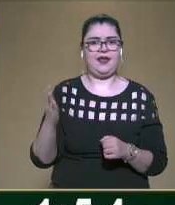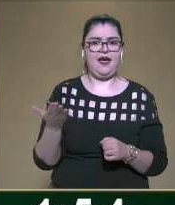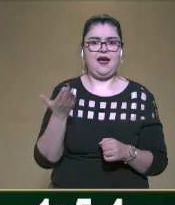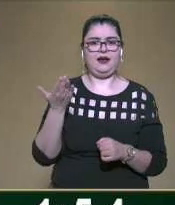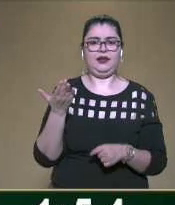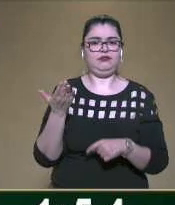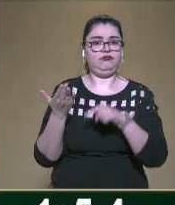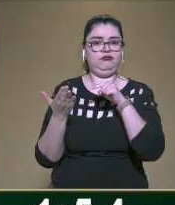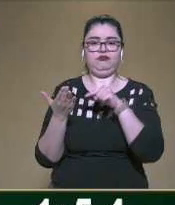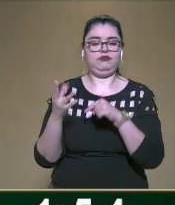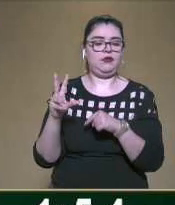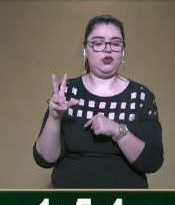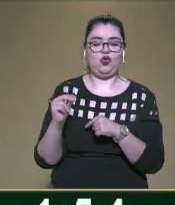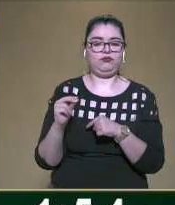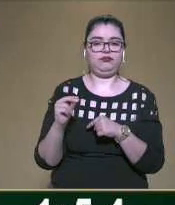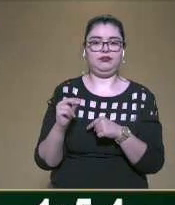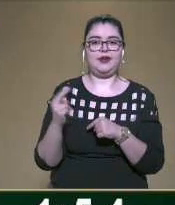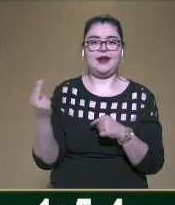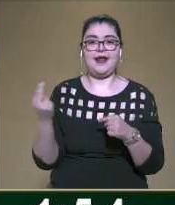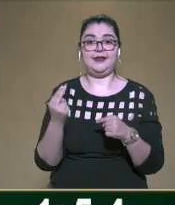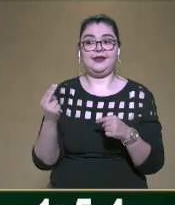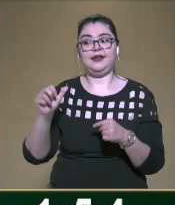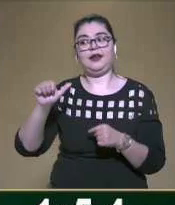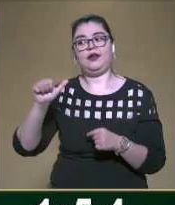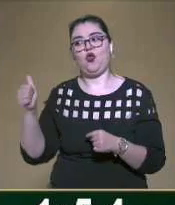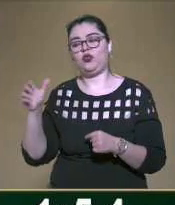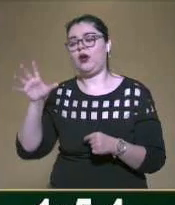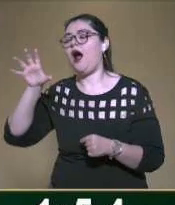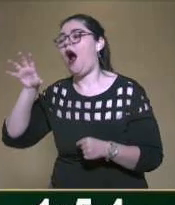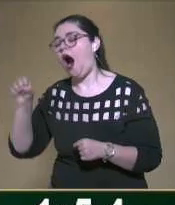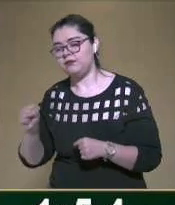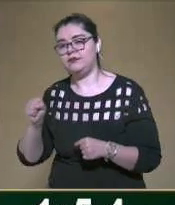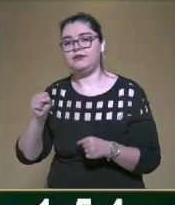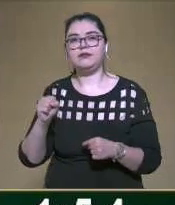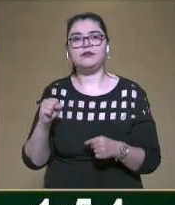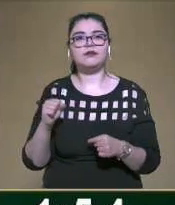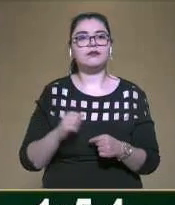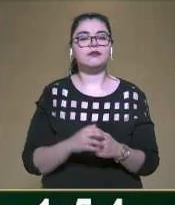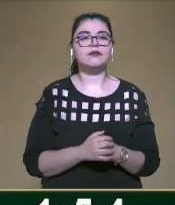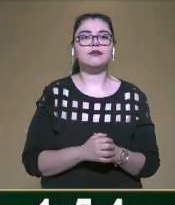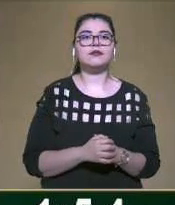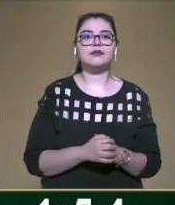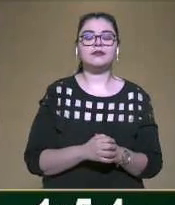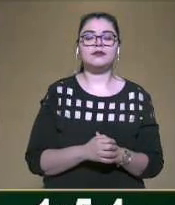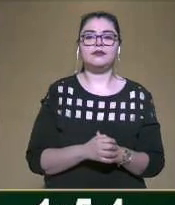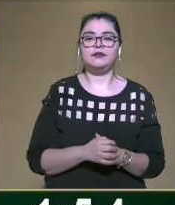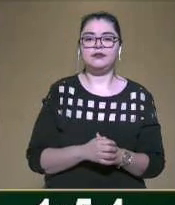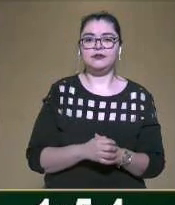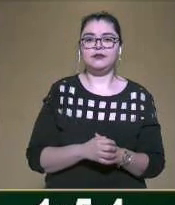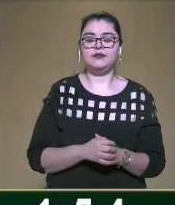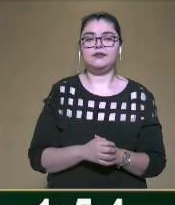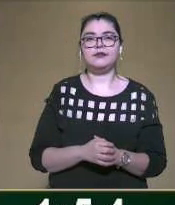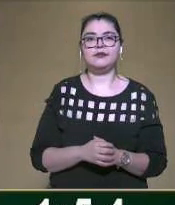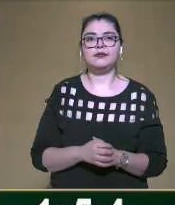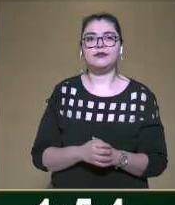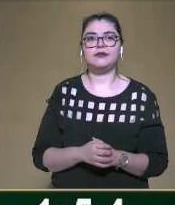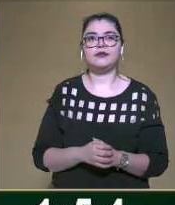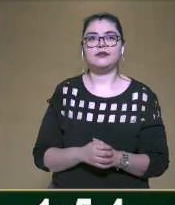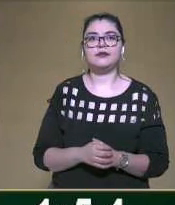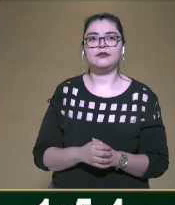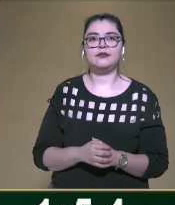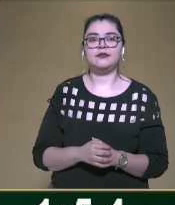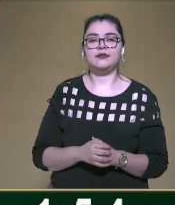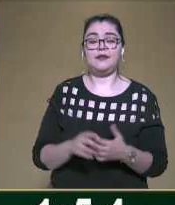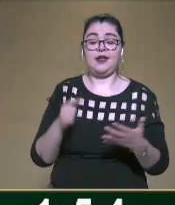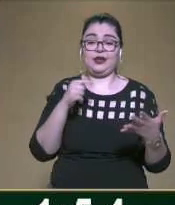las plantas, mientras que los heterótrofos, pues son consumidores, ¿verdad? Que no